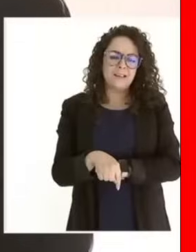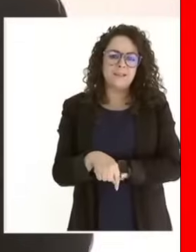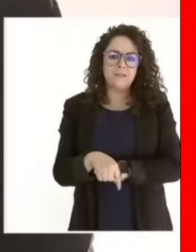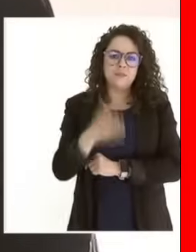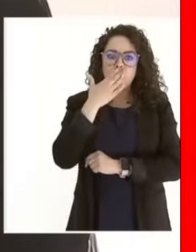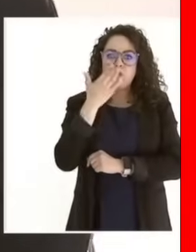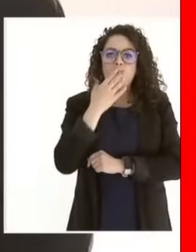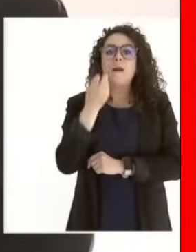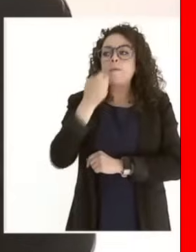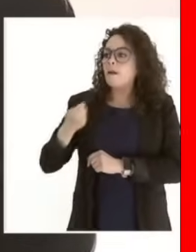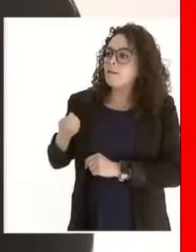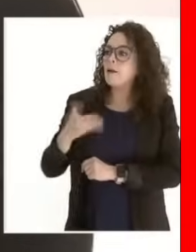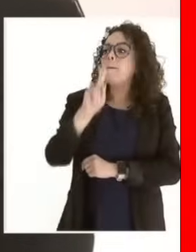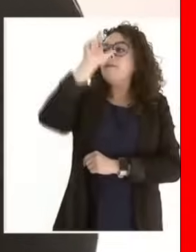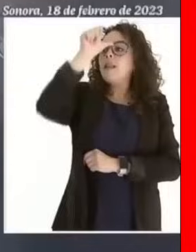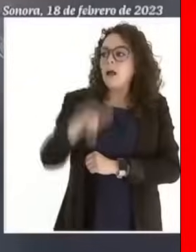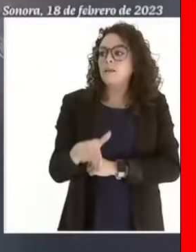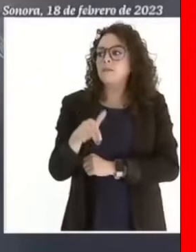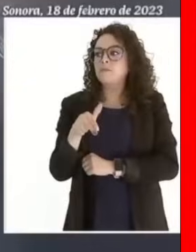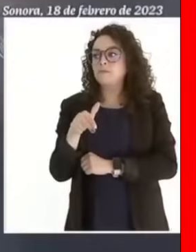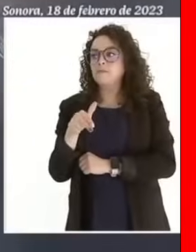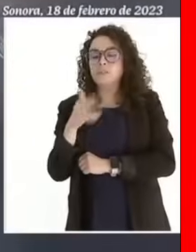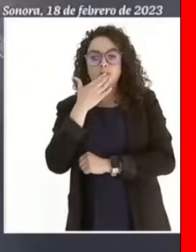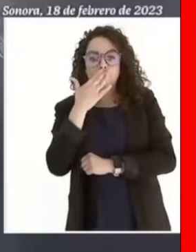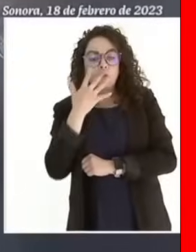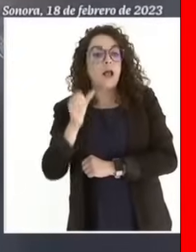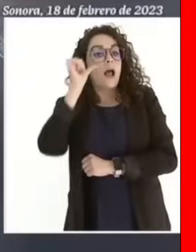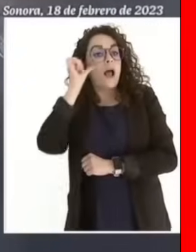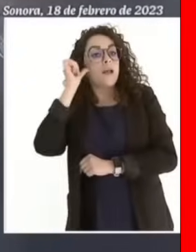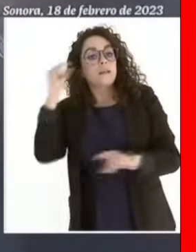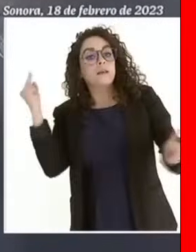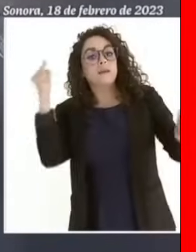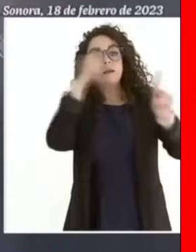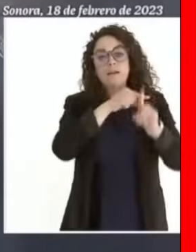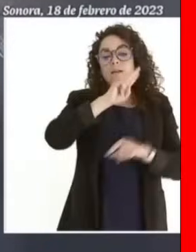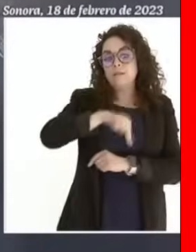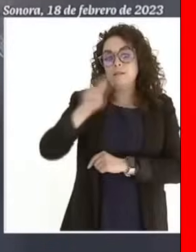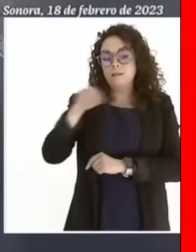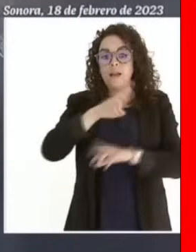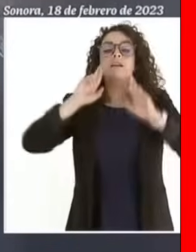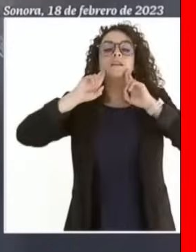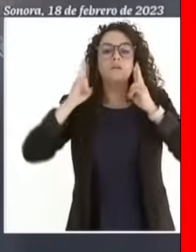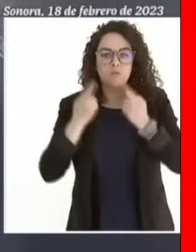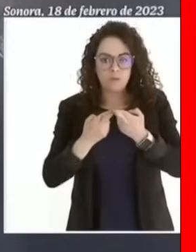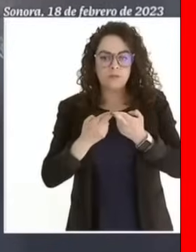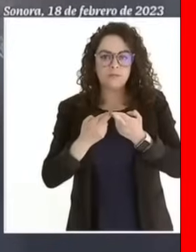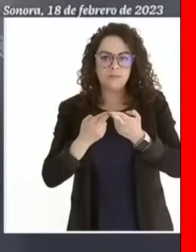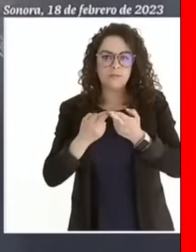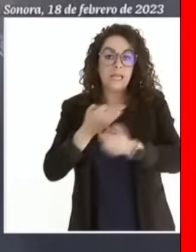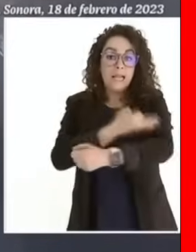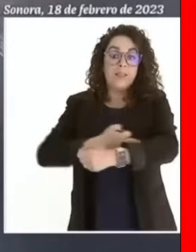del plan Sonora ayer nos reunimos en Nogales por la tarde noche con